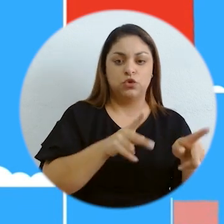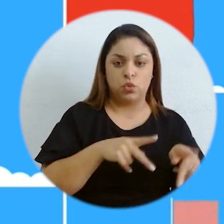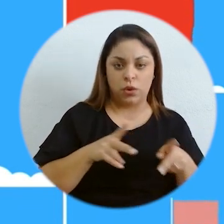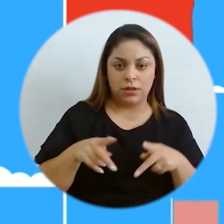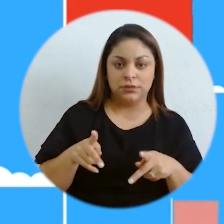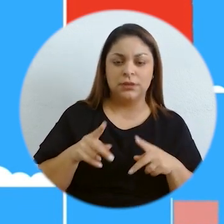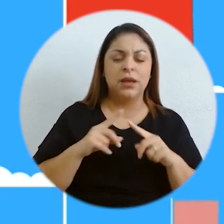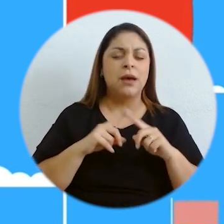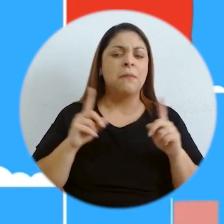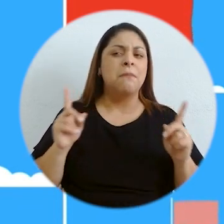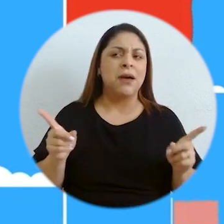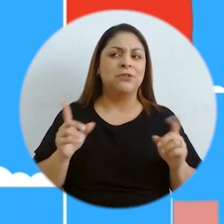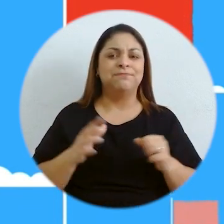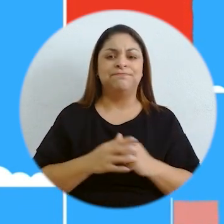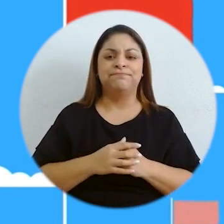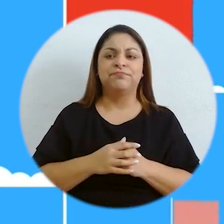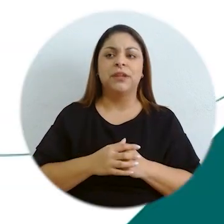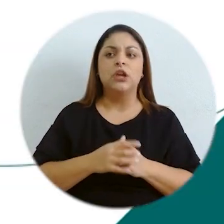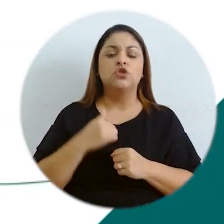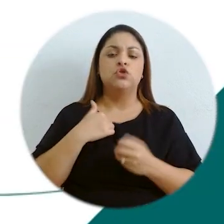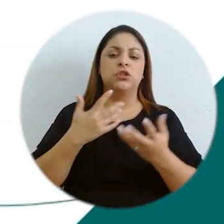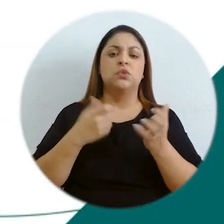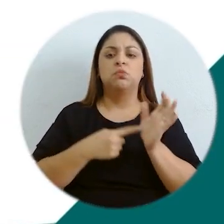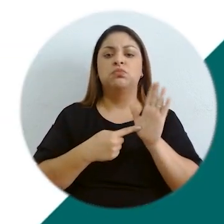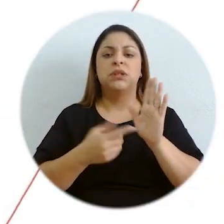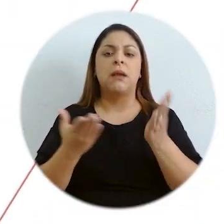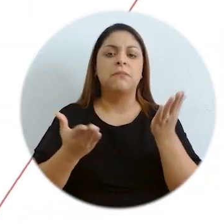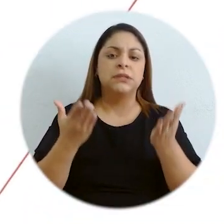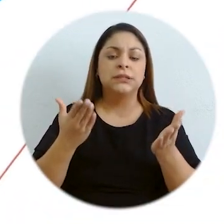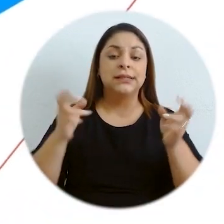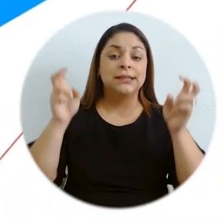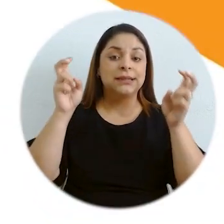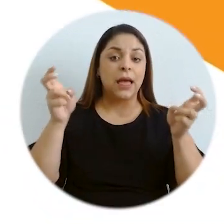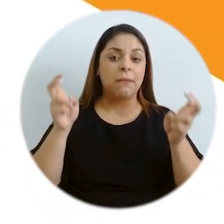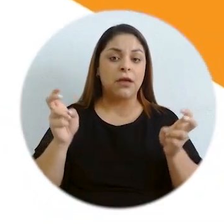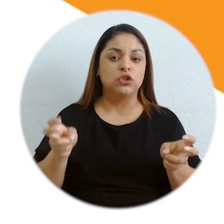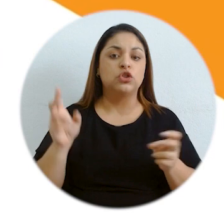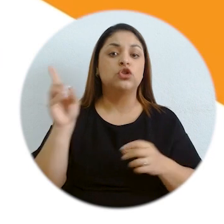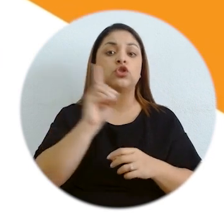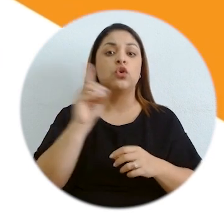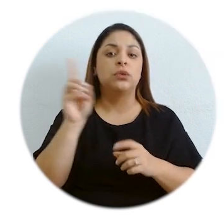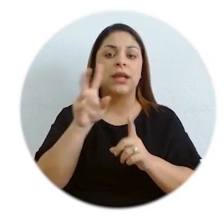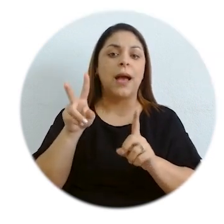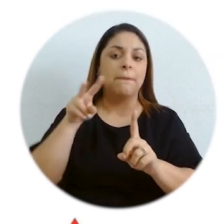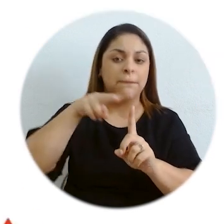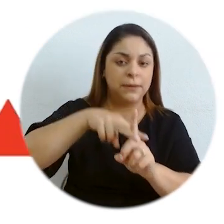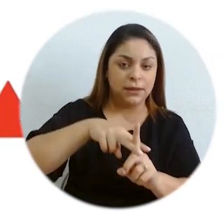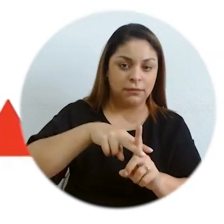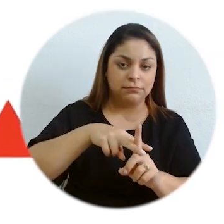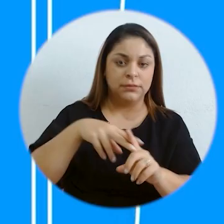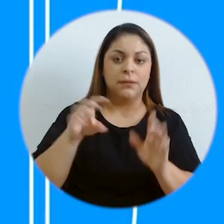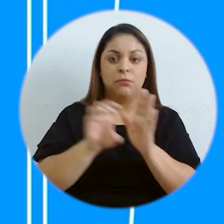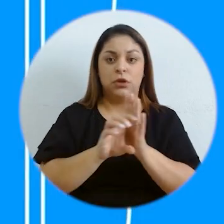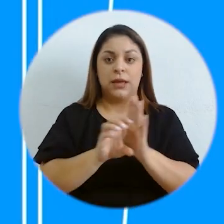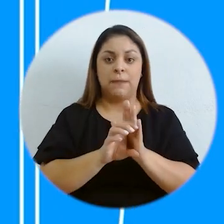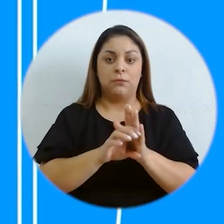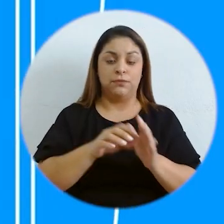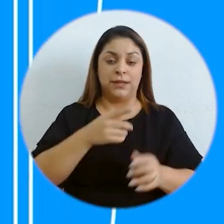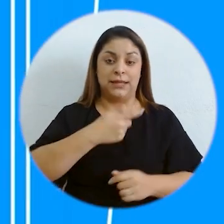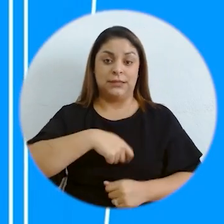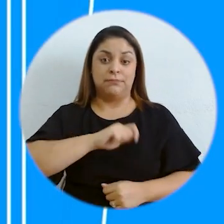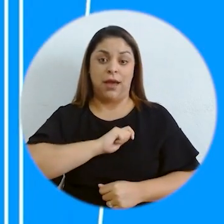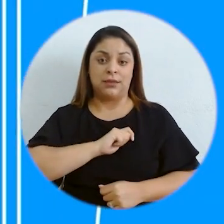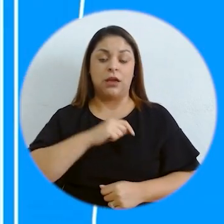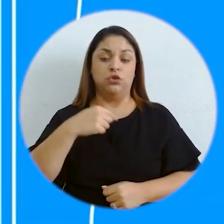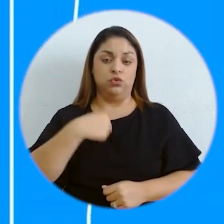destacar más que casos concretos, temáticas donde se ha aplicado. Me parece muy interesante, por ejemplo, la participación